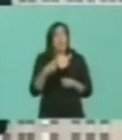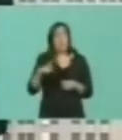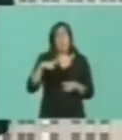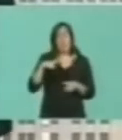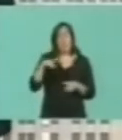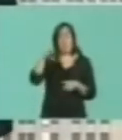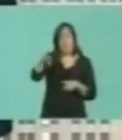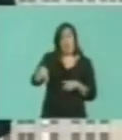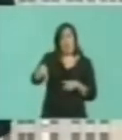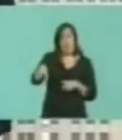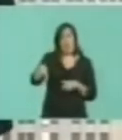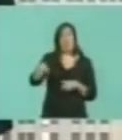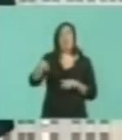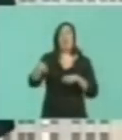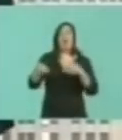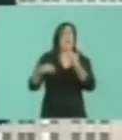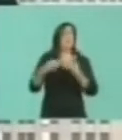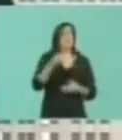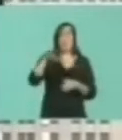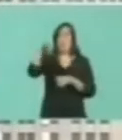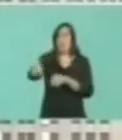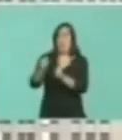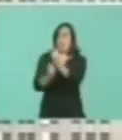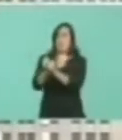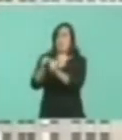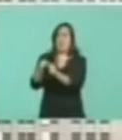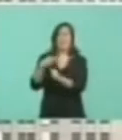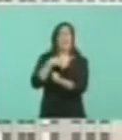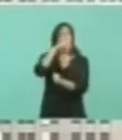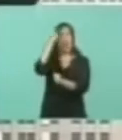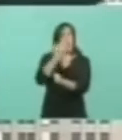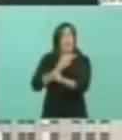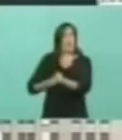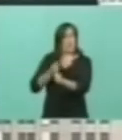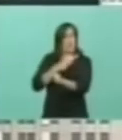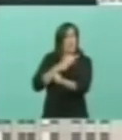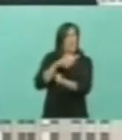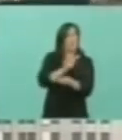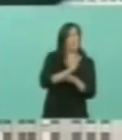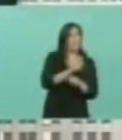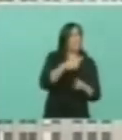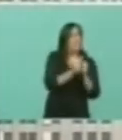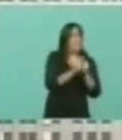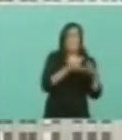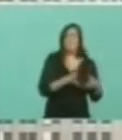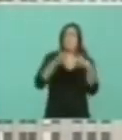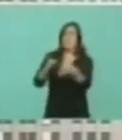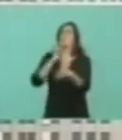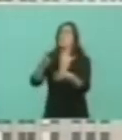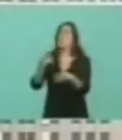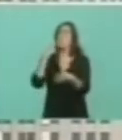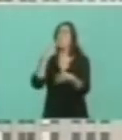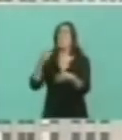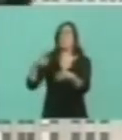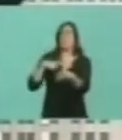privados y a desprenderse por parte del Estado del manejo de un recurso que hoy, si siempre fue estratégico, hoy la